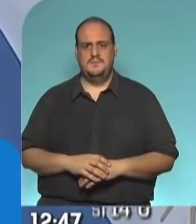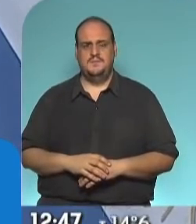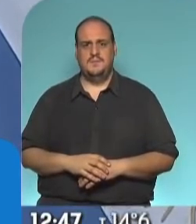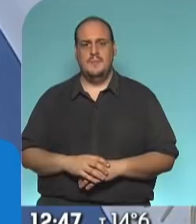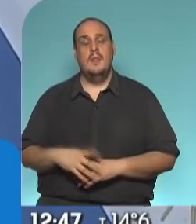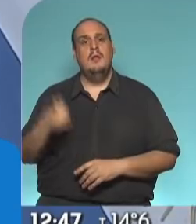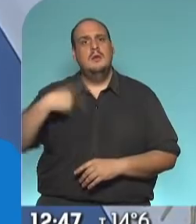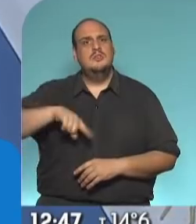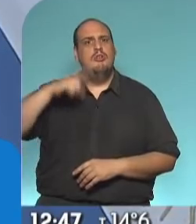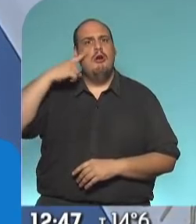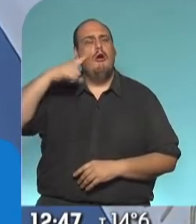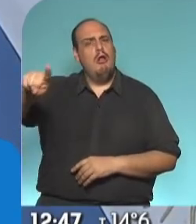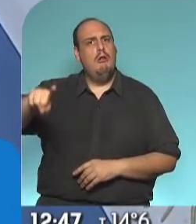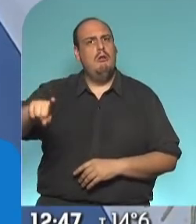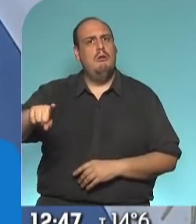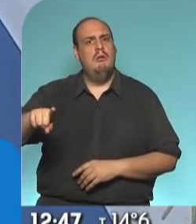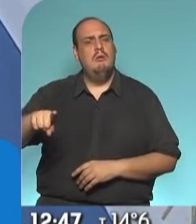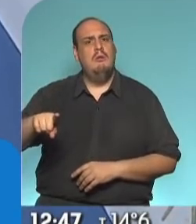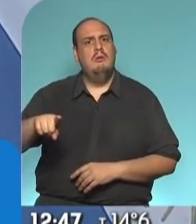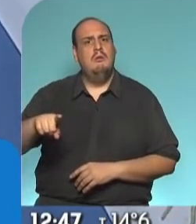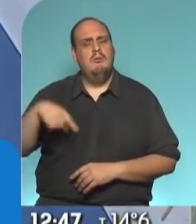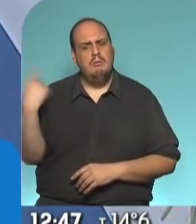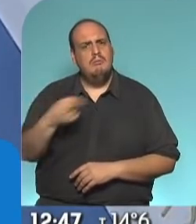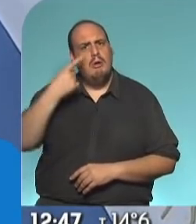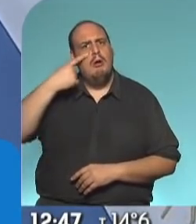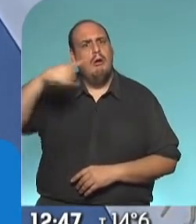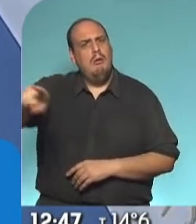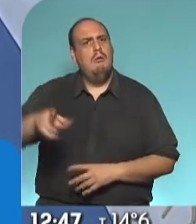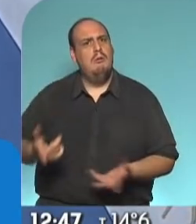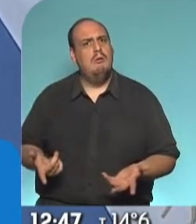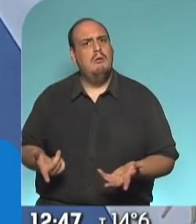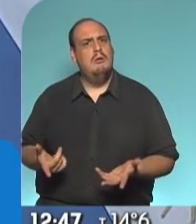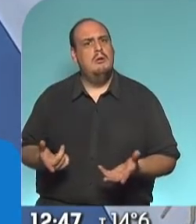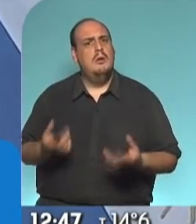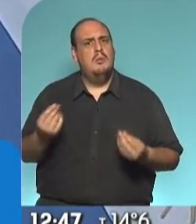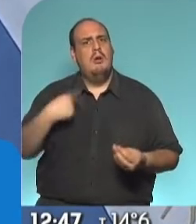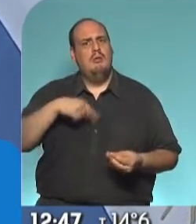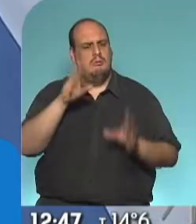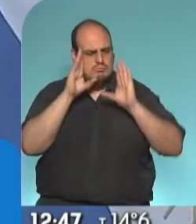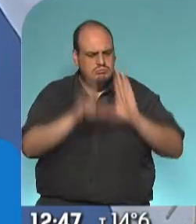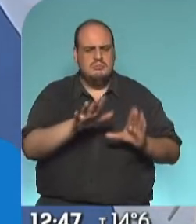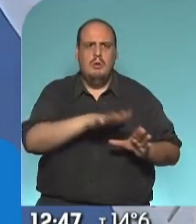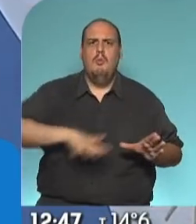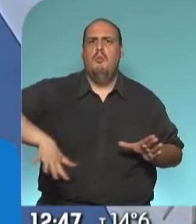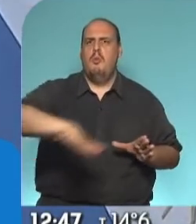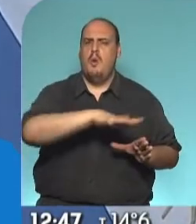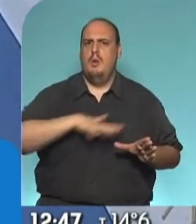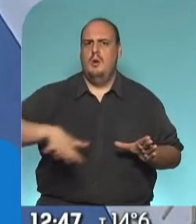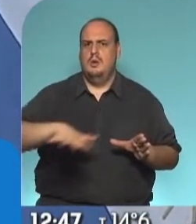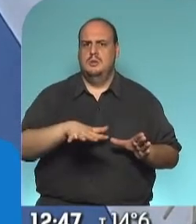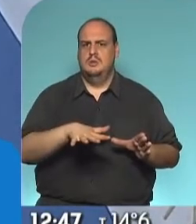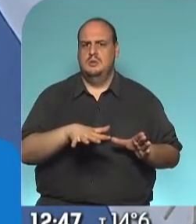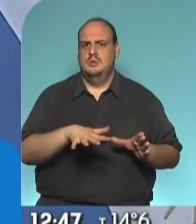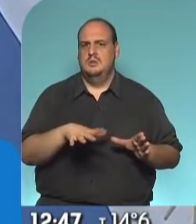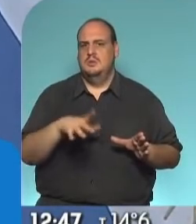Lo hemos logrado porque por sobre todas las cosas nosotros pensamos en nuestros pueblos. Muy